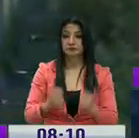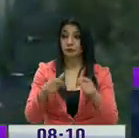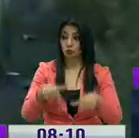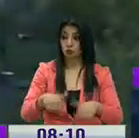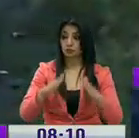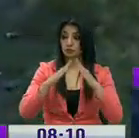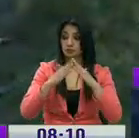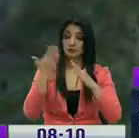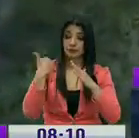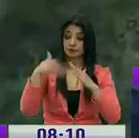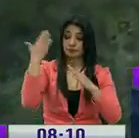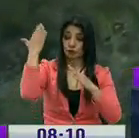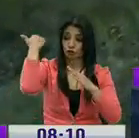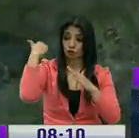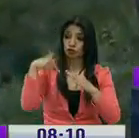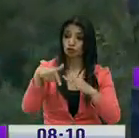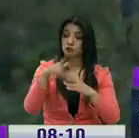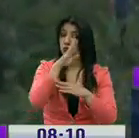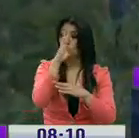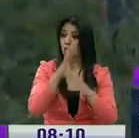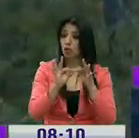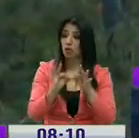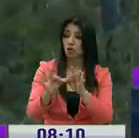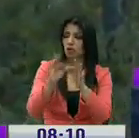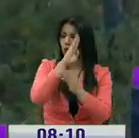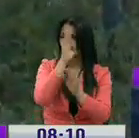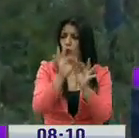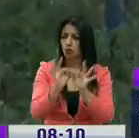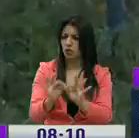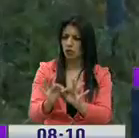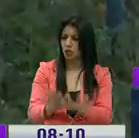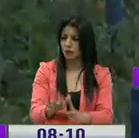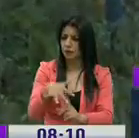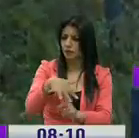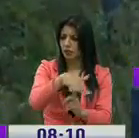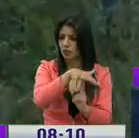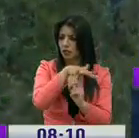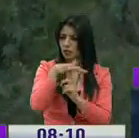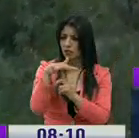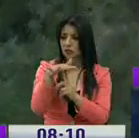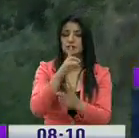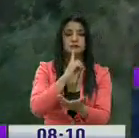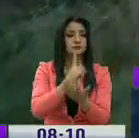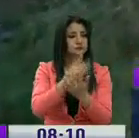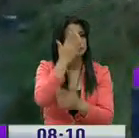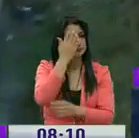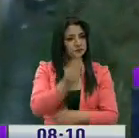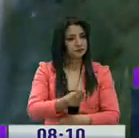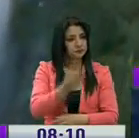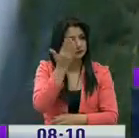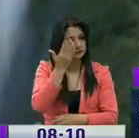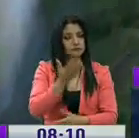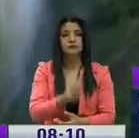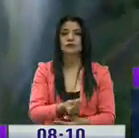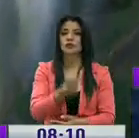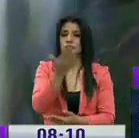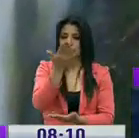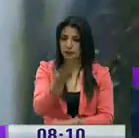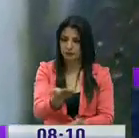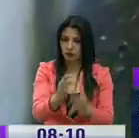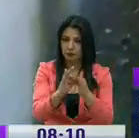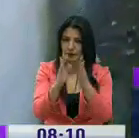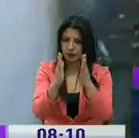aquí hace mucho tiempo y no les hacen nunca mantenimiento de este parque. Buenos días, señor Tepo. Buenos días,